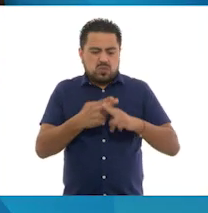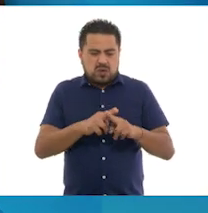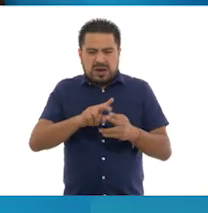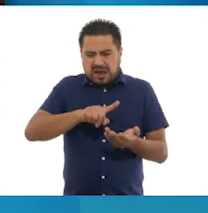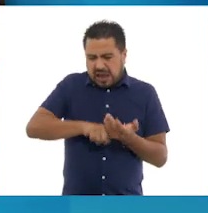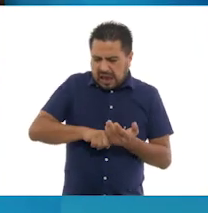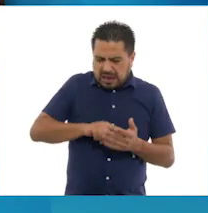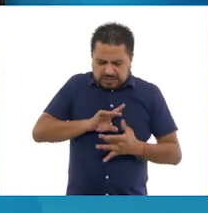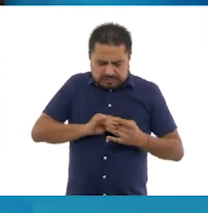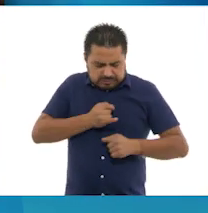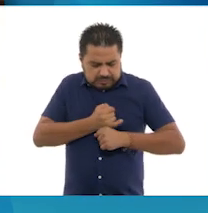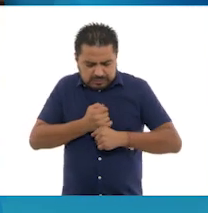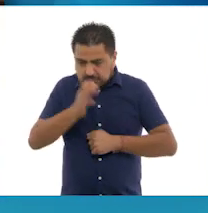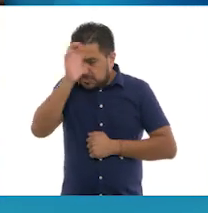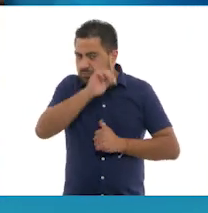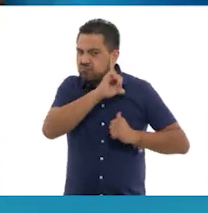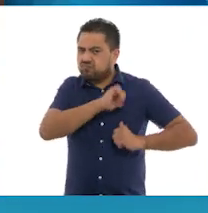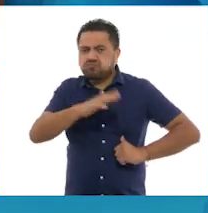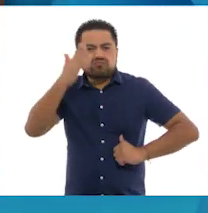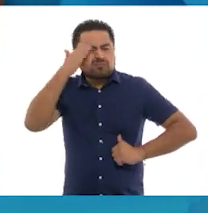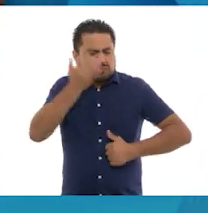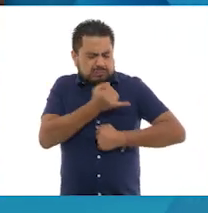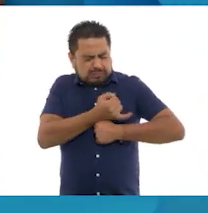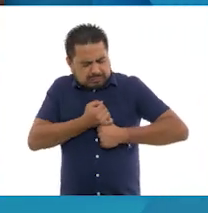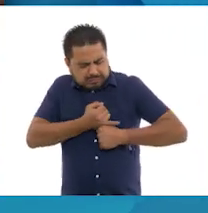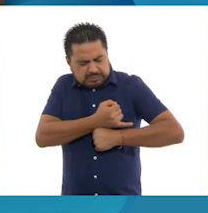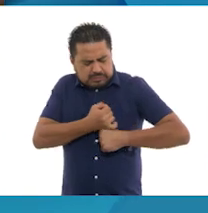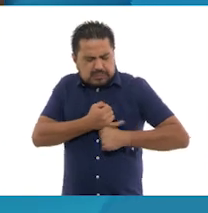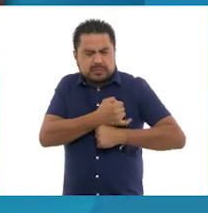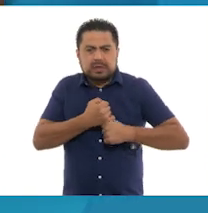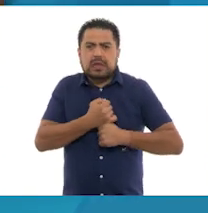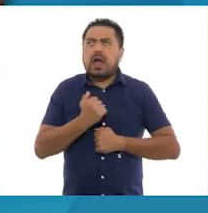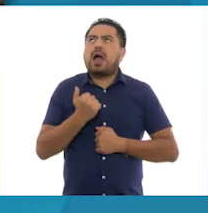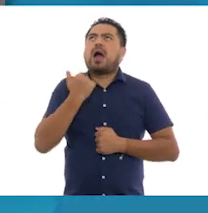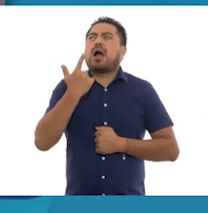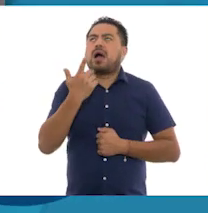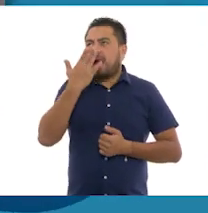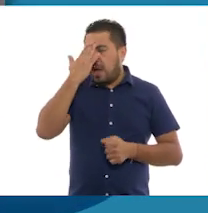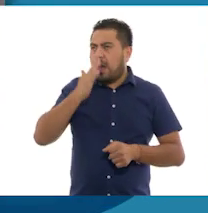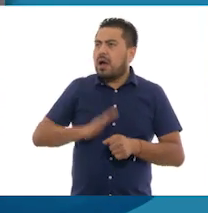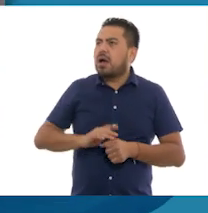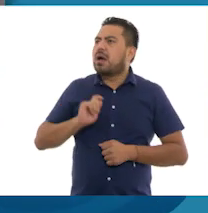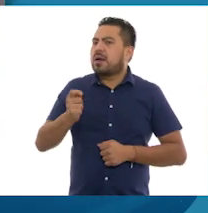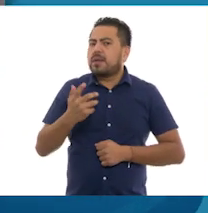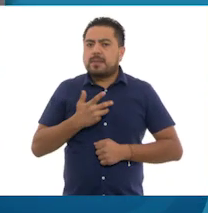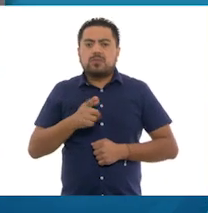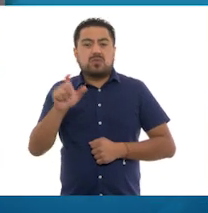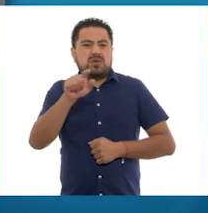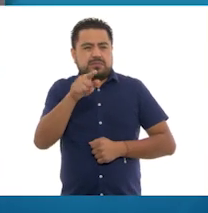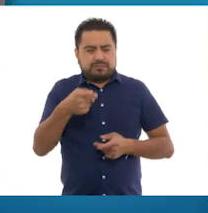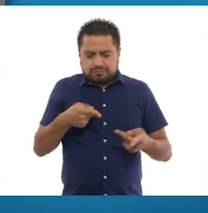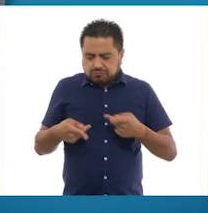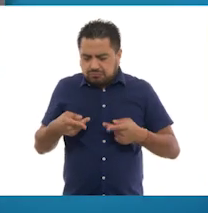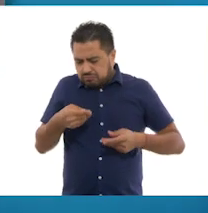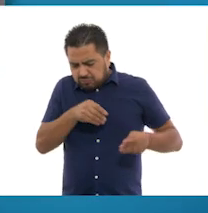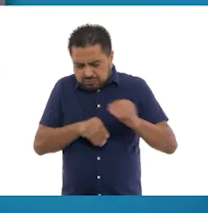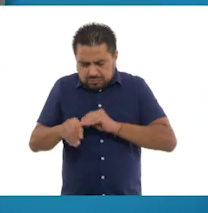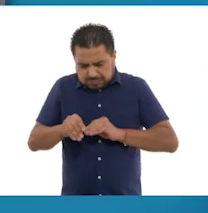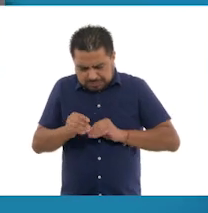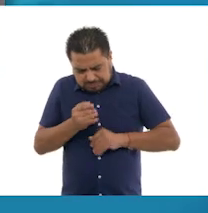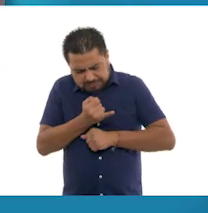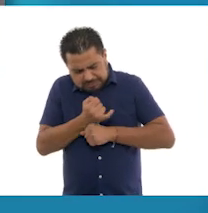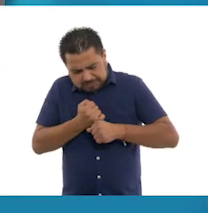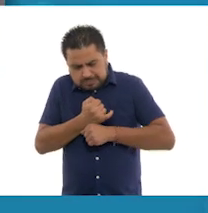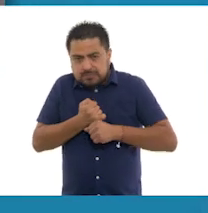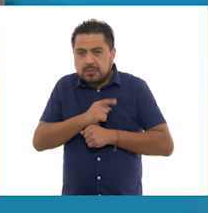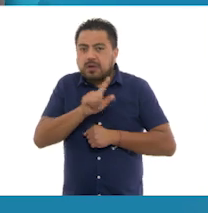geología son las ciencias encargadas de estudiar aquello que alguna vez existió. Cuando lo preparas y lo estudias,